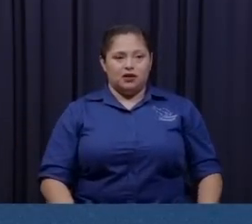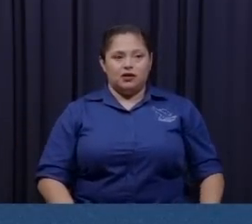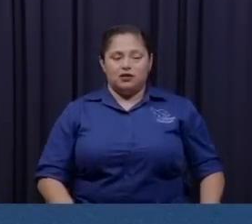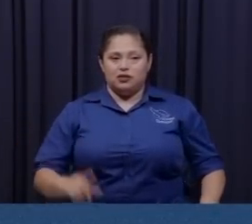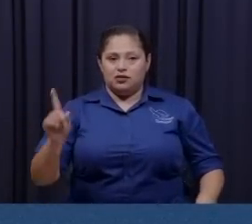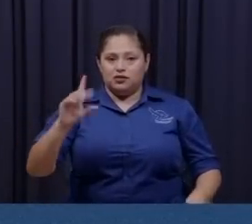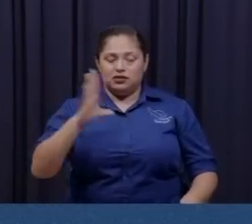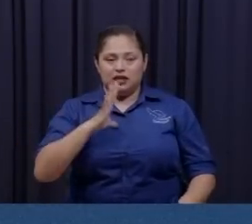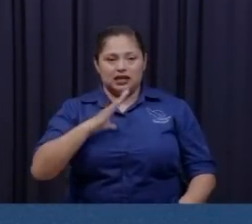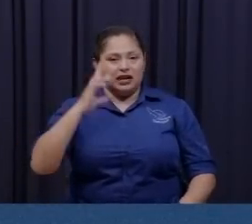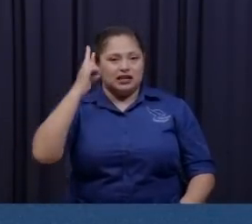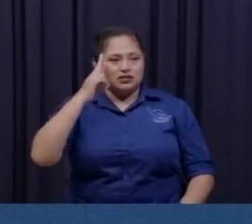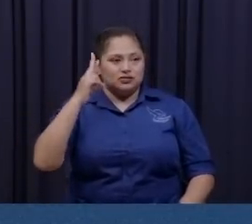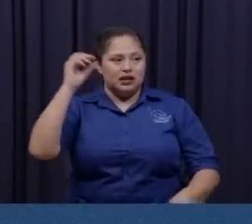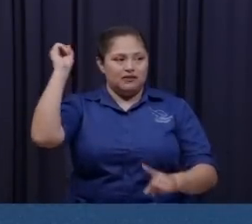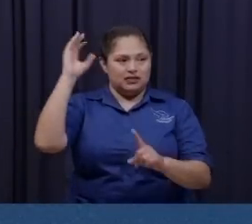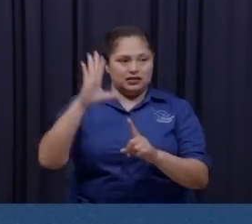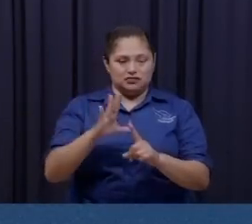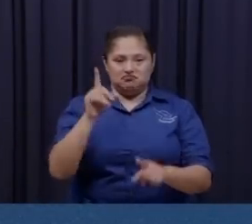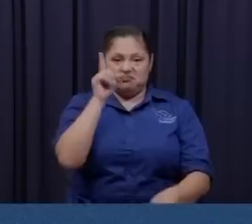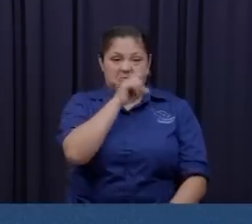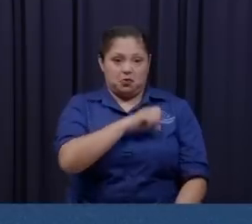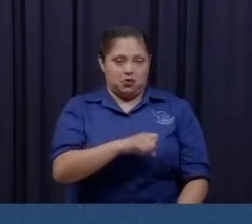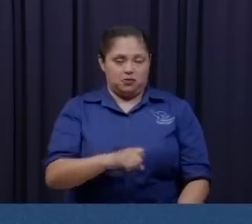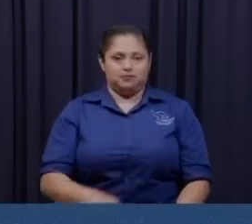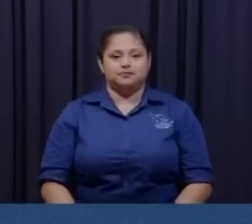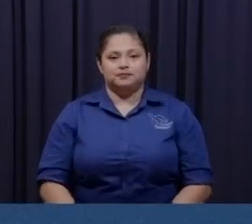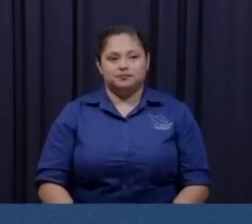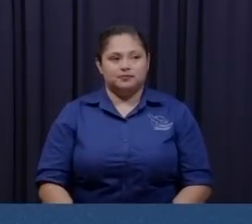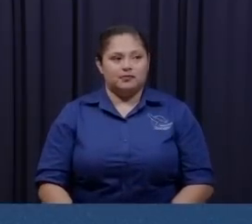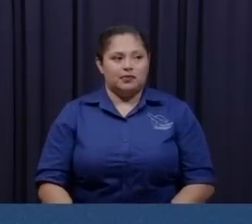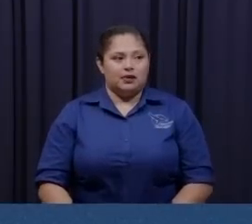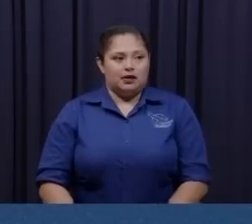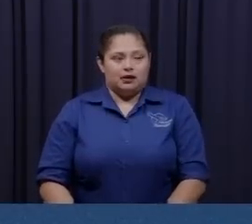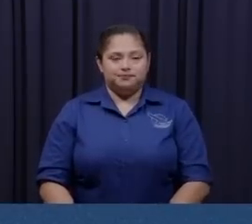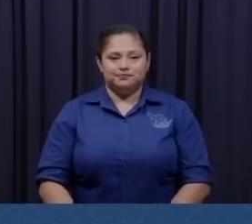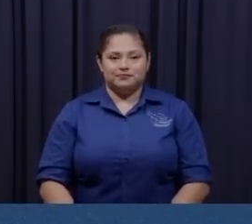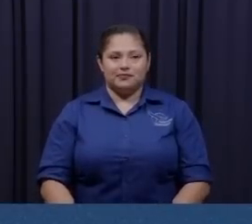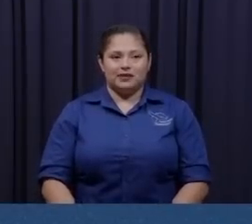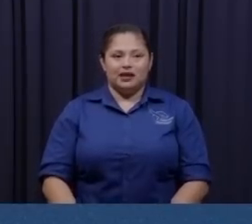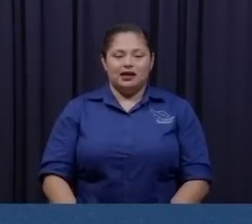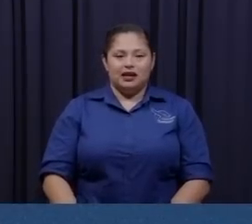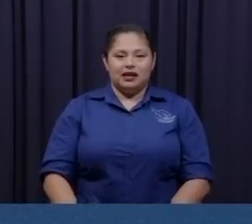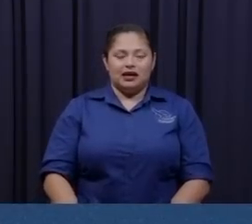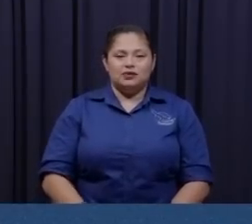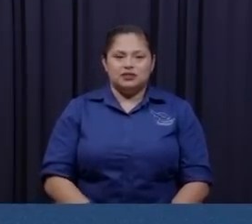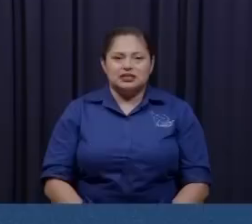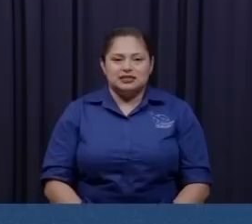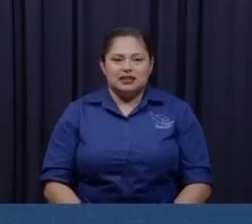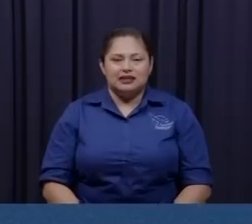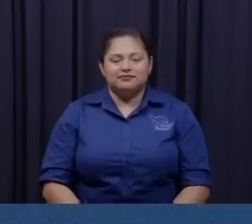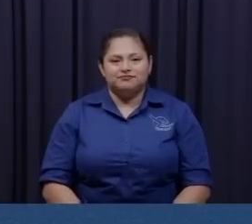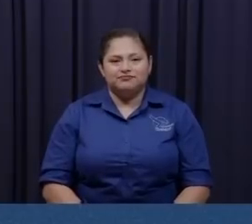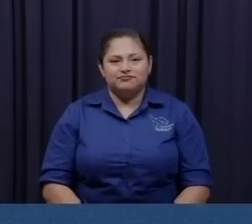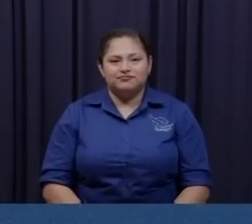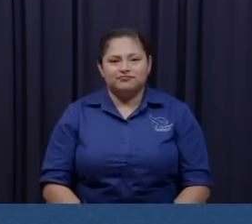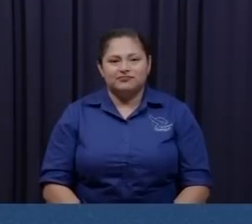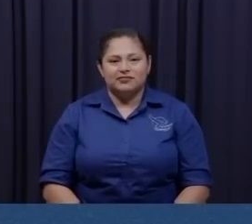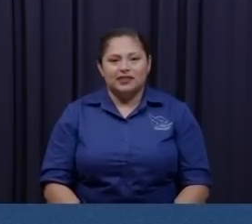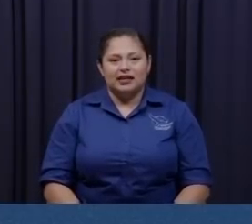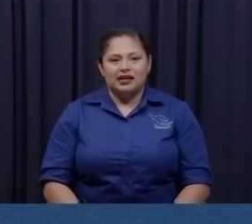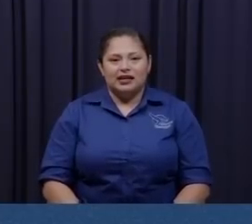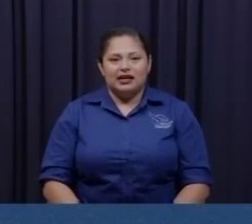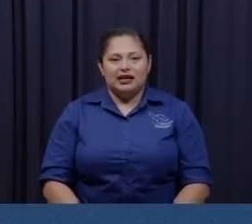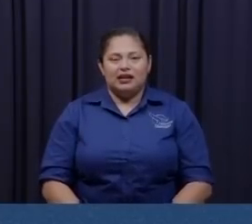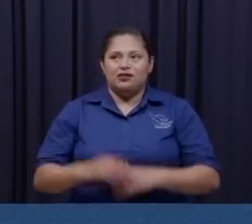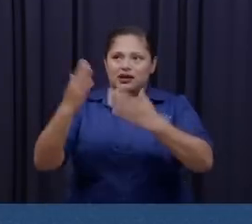bendición. Y ahí fue donde nos centramos para no asustar a nadie. Causas de bendición. Sigamos con las. ¿Cuántos quieren seguir con las causas